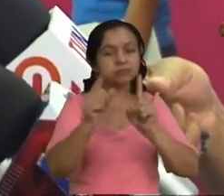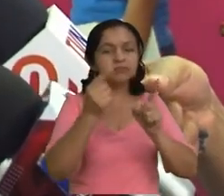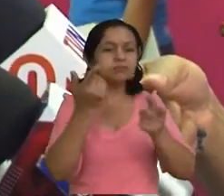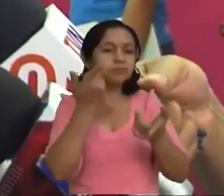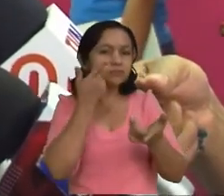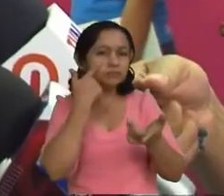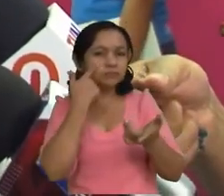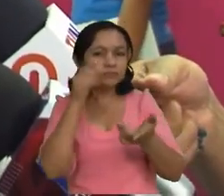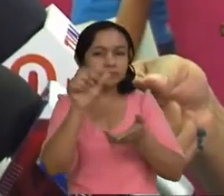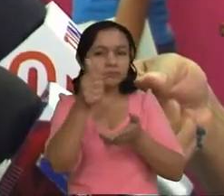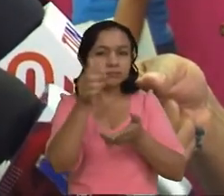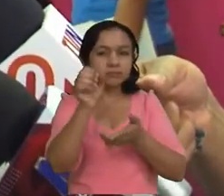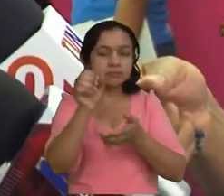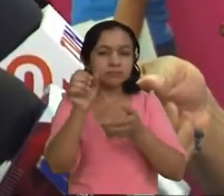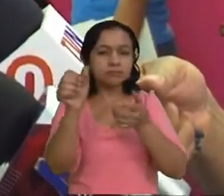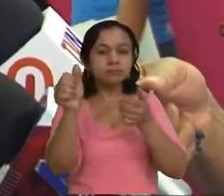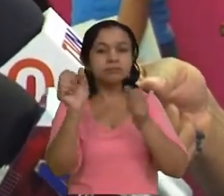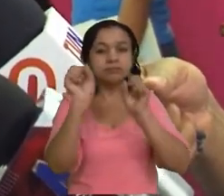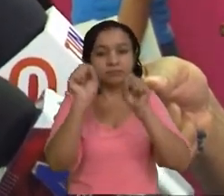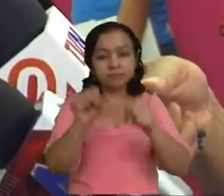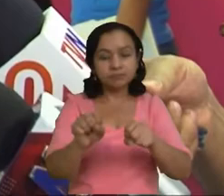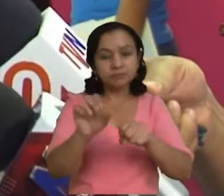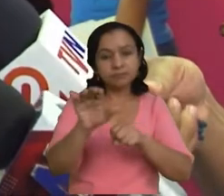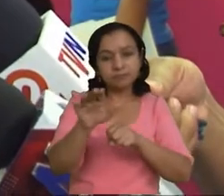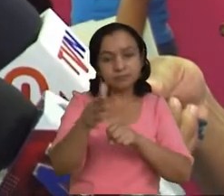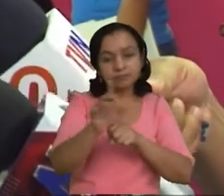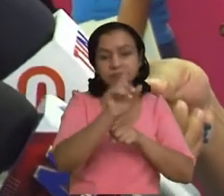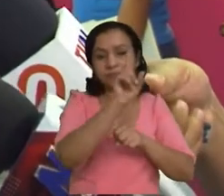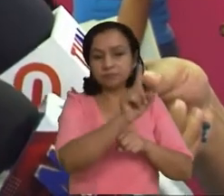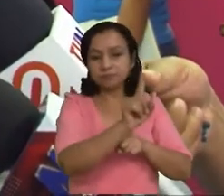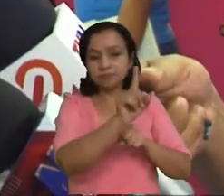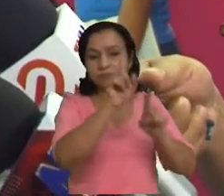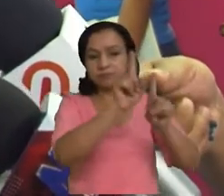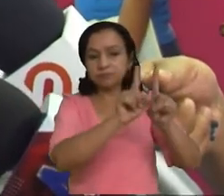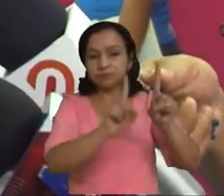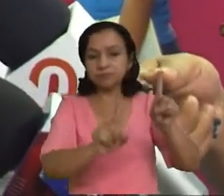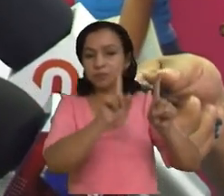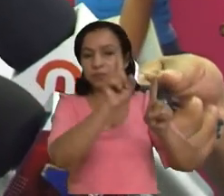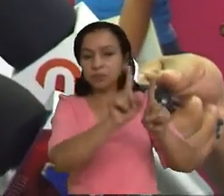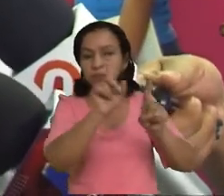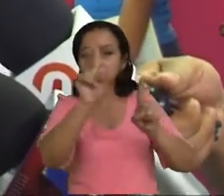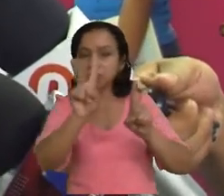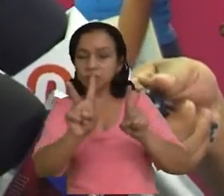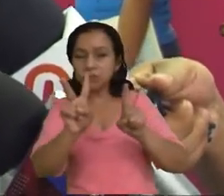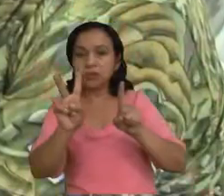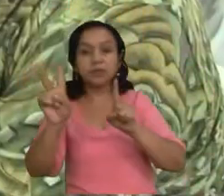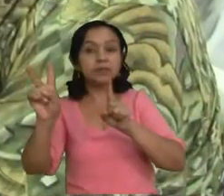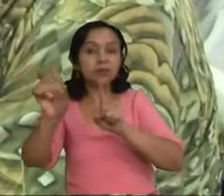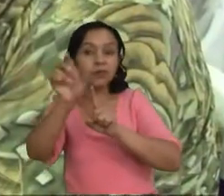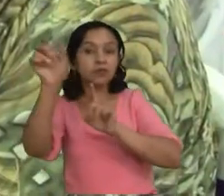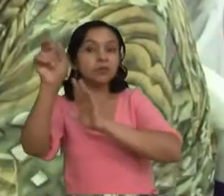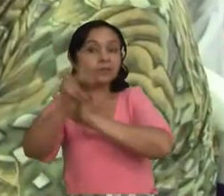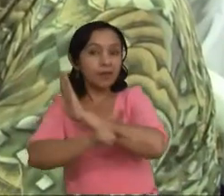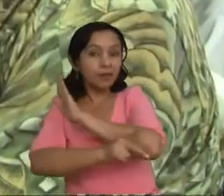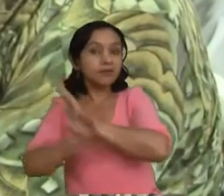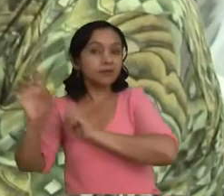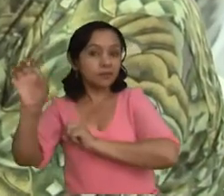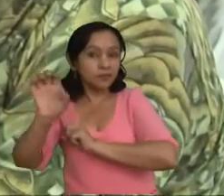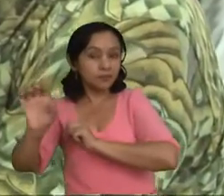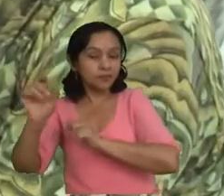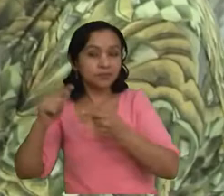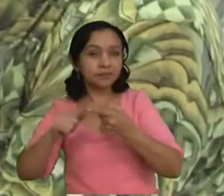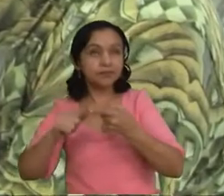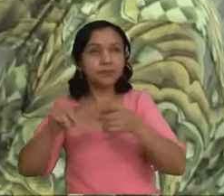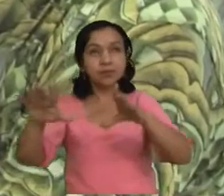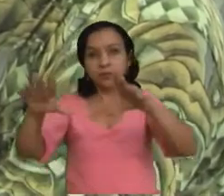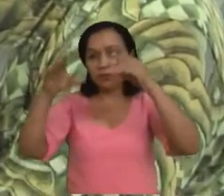estos 60 protagonistas podrían andar entre el nivel A1, nivel A2 del marco de Europa de referencia para idiomas. El curso se imparte de